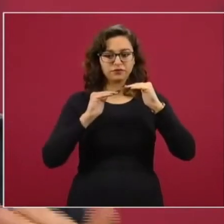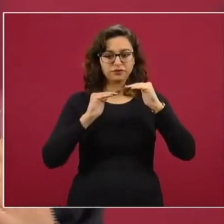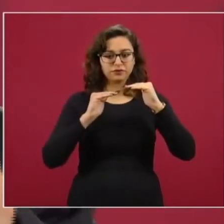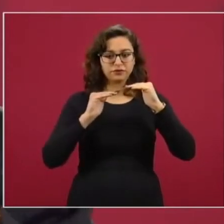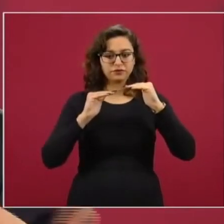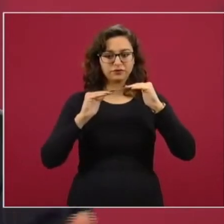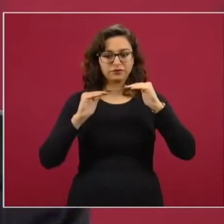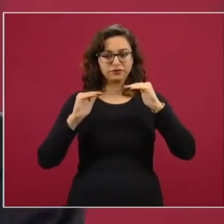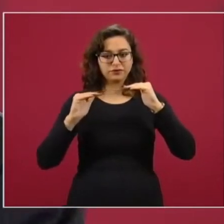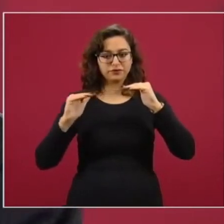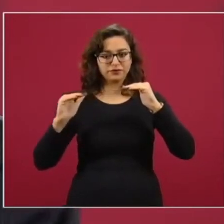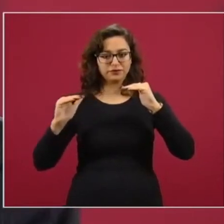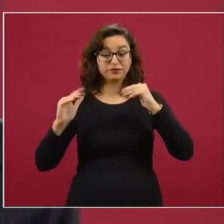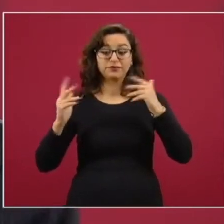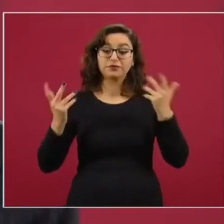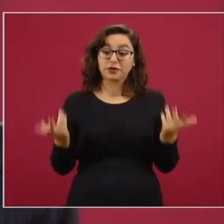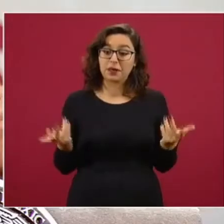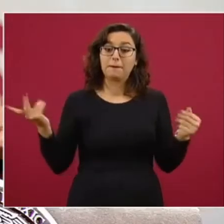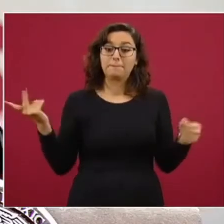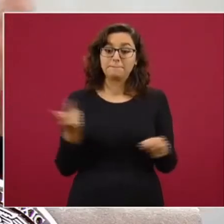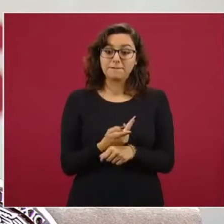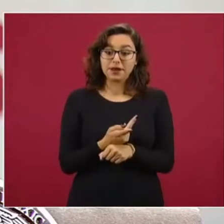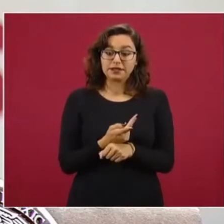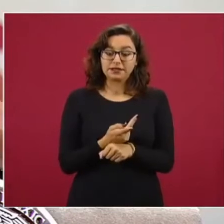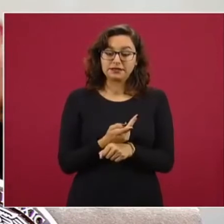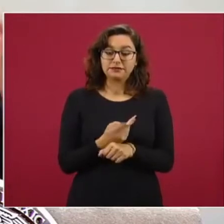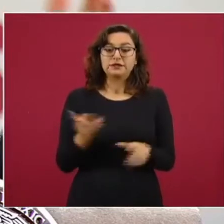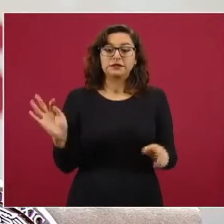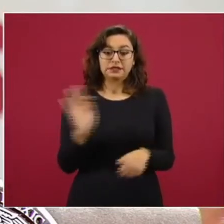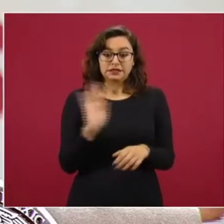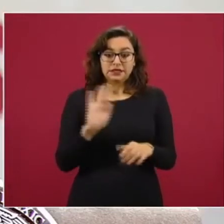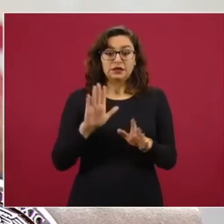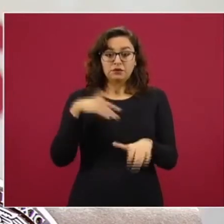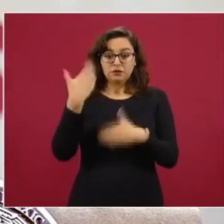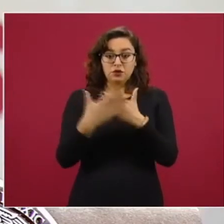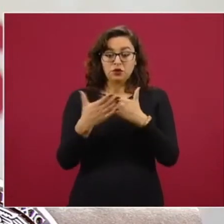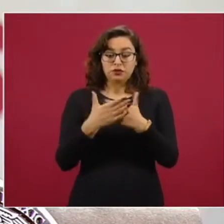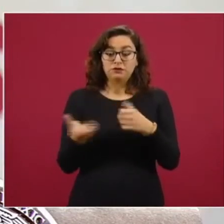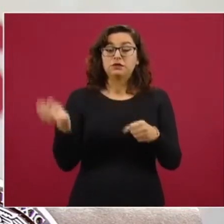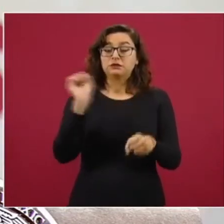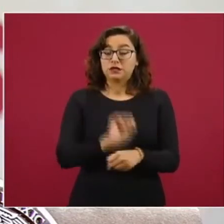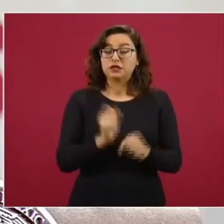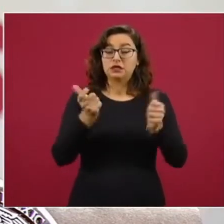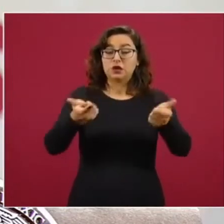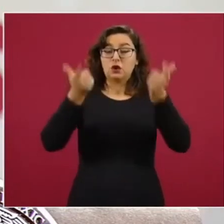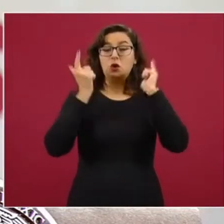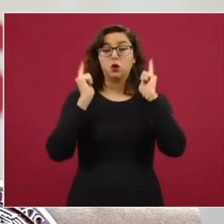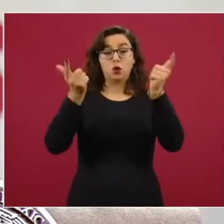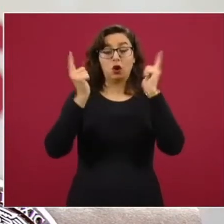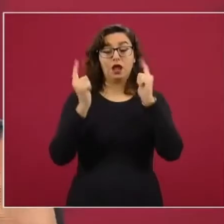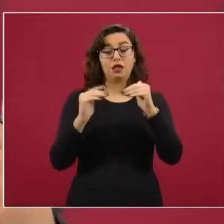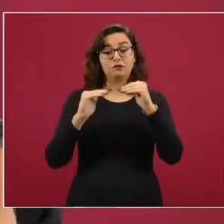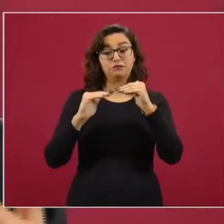haciendo. Posibilidades, una es que en la siguiente semana siga disminuyendo, ojalá, eso sería lo